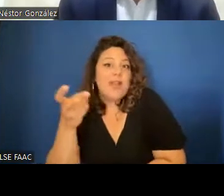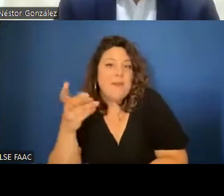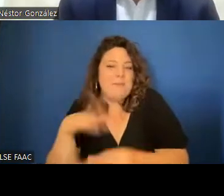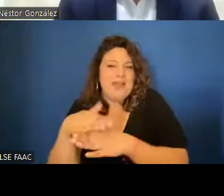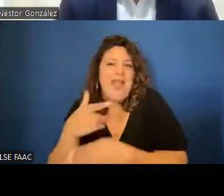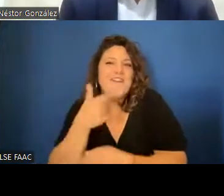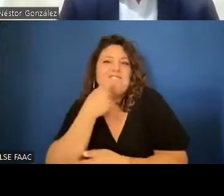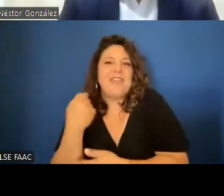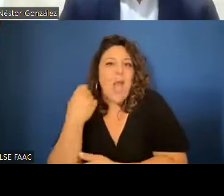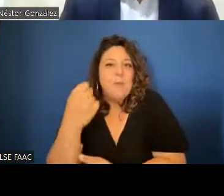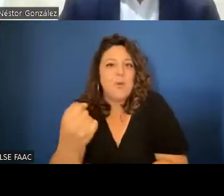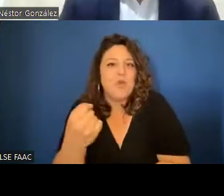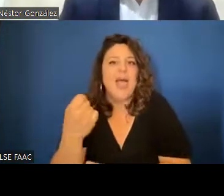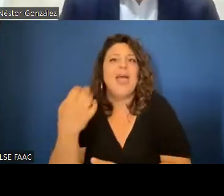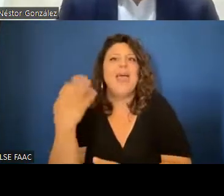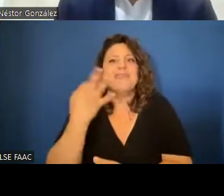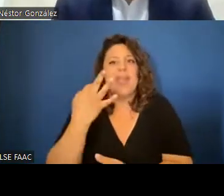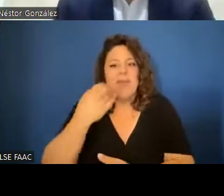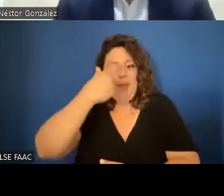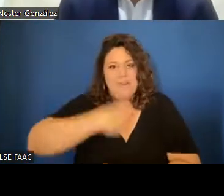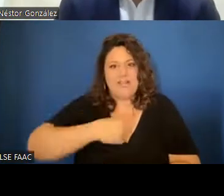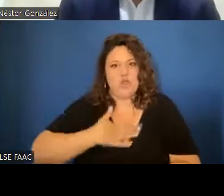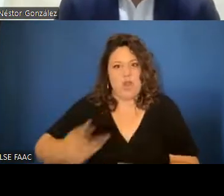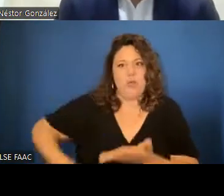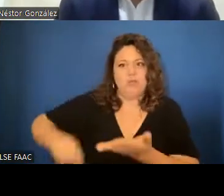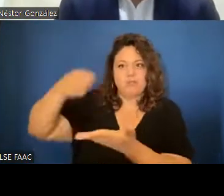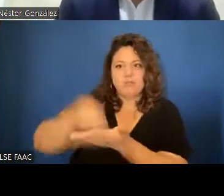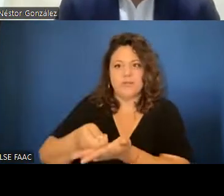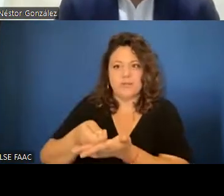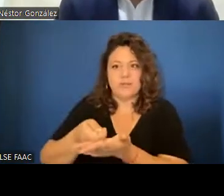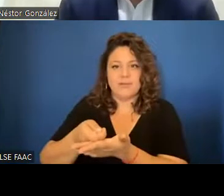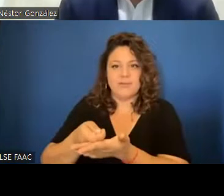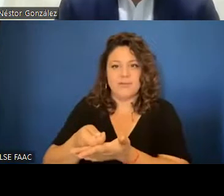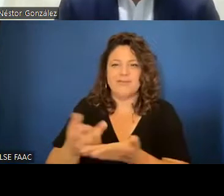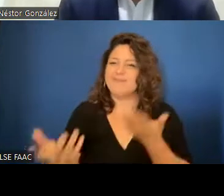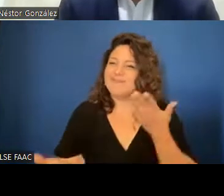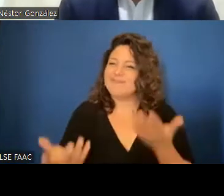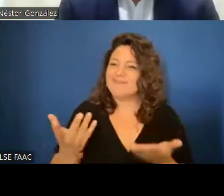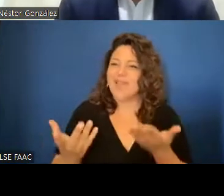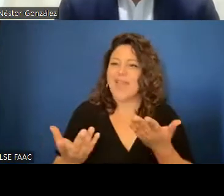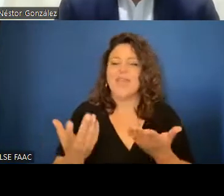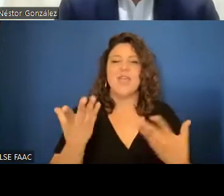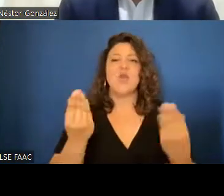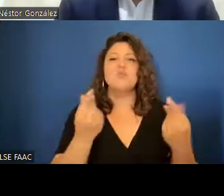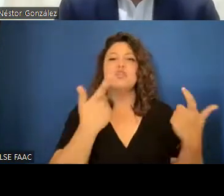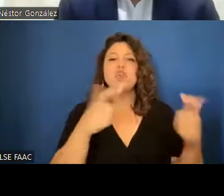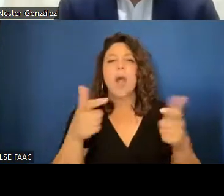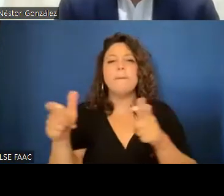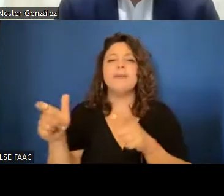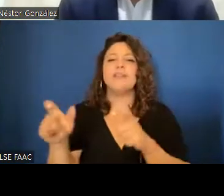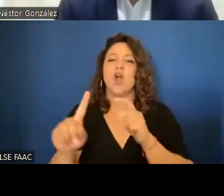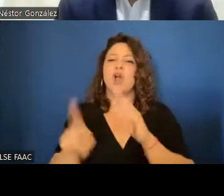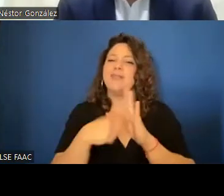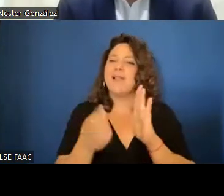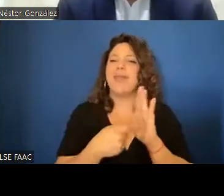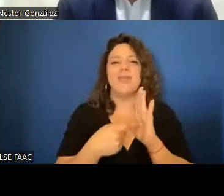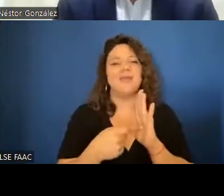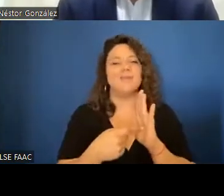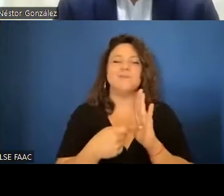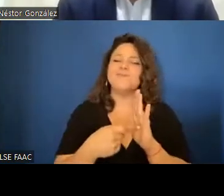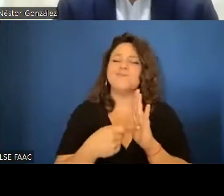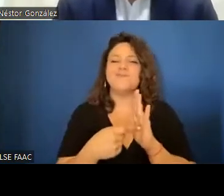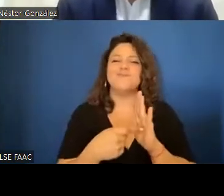que bueno, pues acuden a urgencias con cierta frecuencia y simplemente pues, o no se les atiende o se les atiende de malas